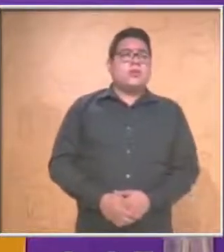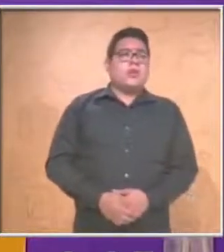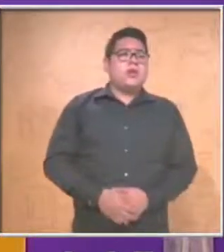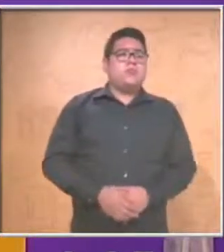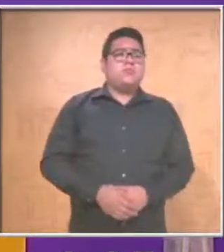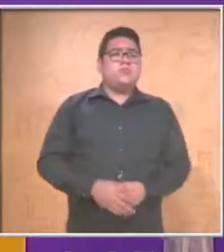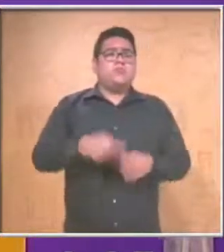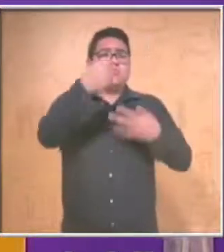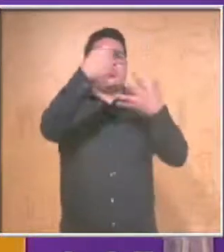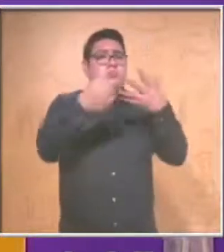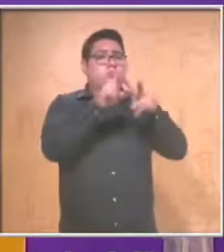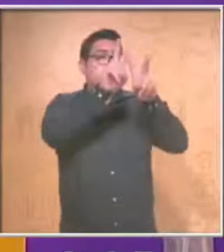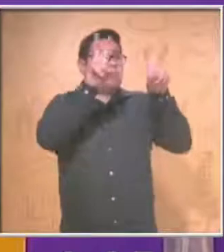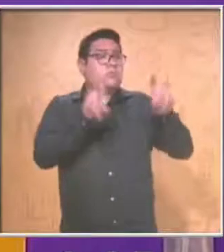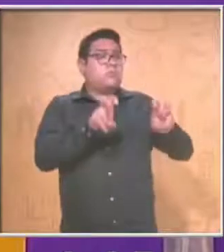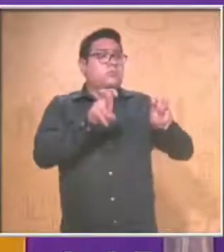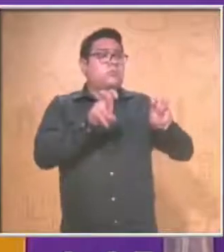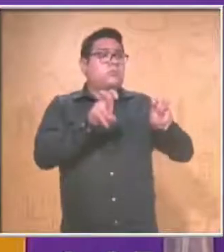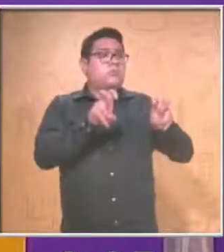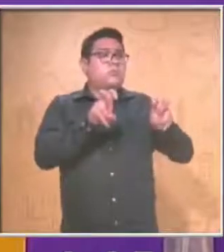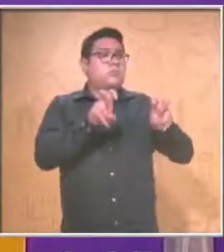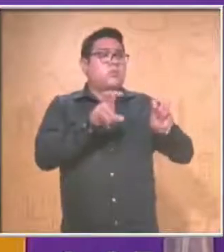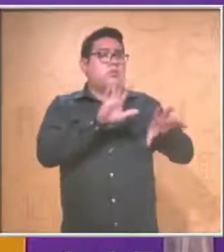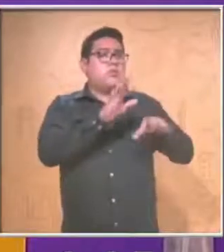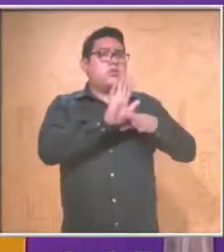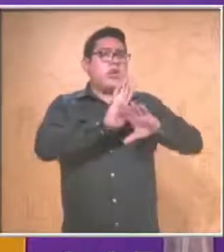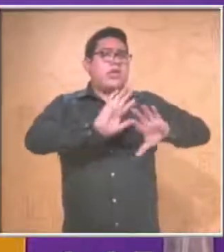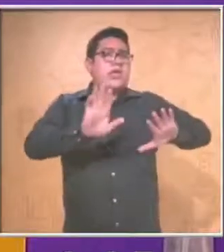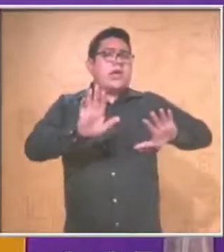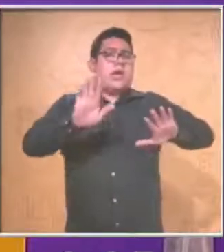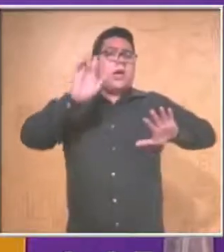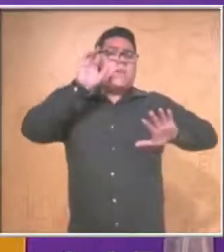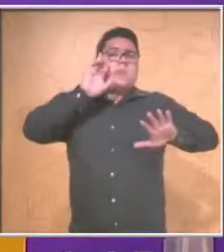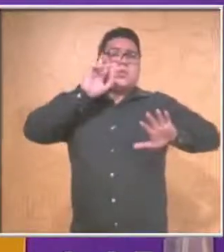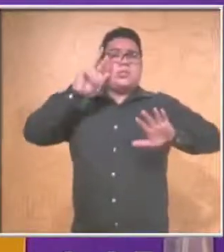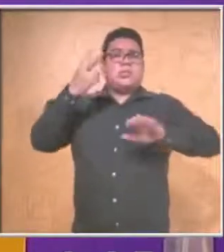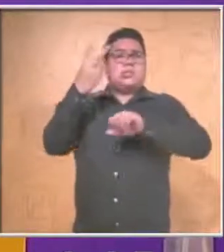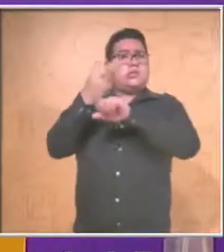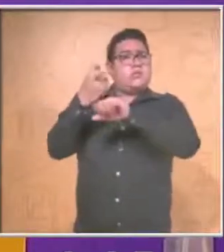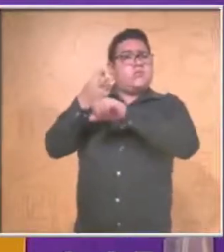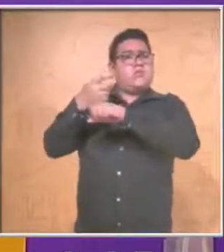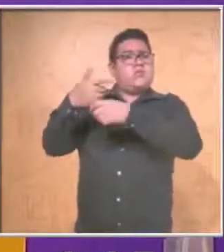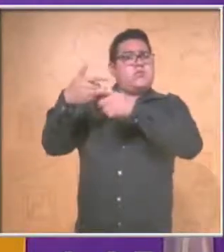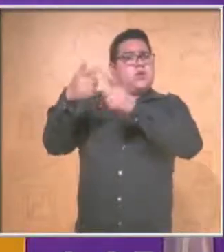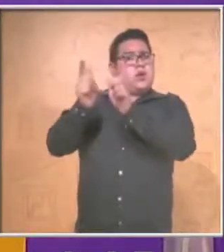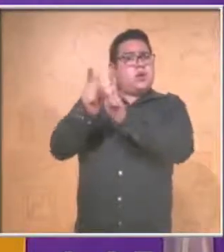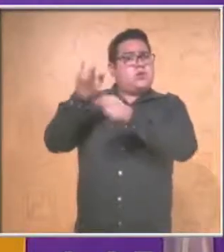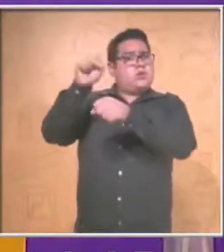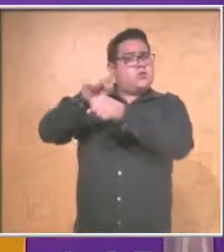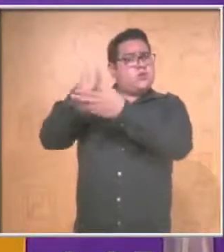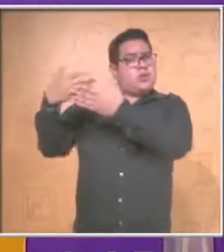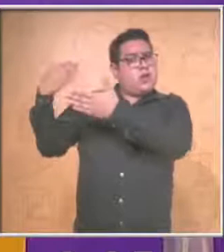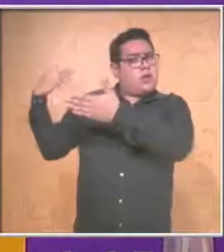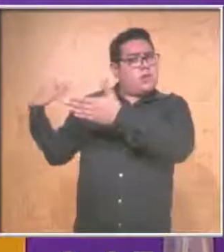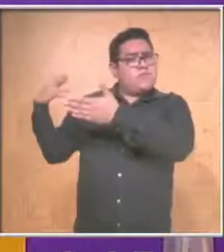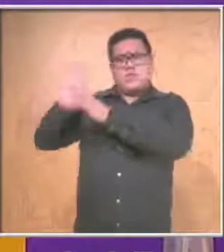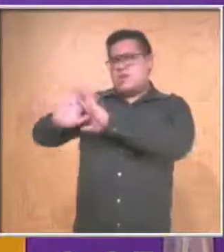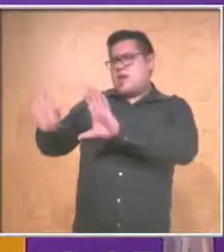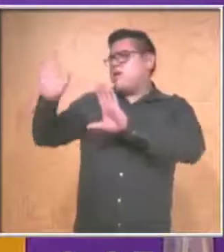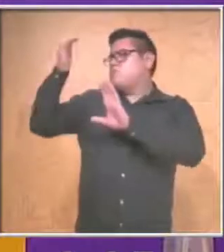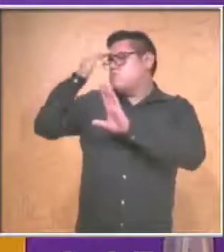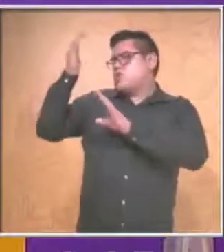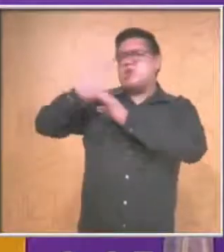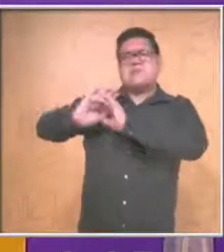contenido se relaciona con los primeros temas que viste en el segundo grado de secundaria. Esto ya lo viste, ya lo